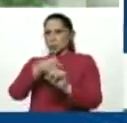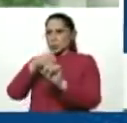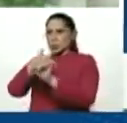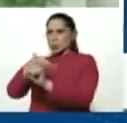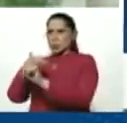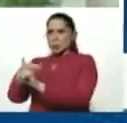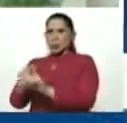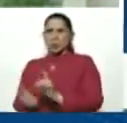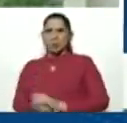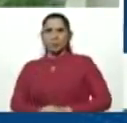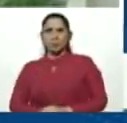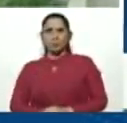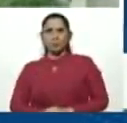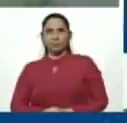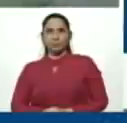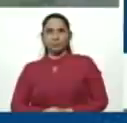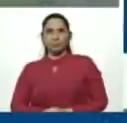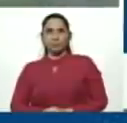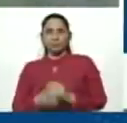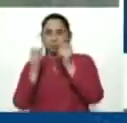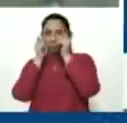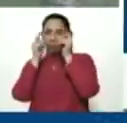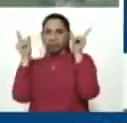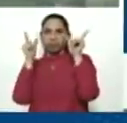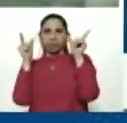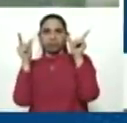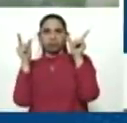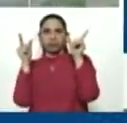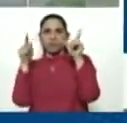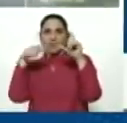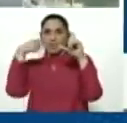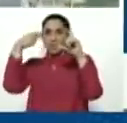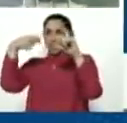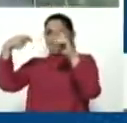estructural. Es impresionante los videos que han surgido.